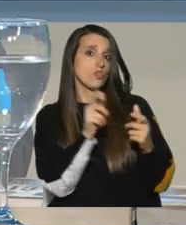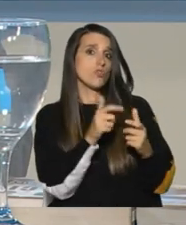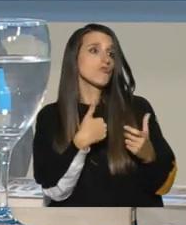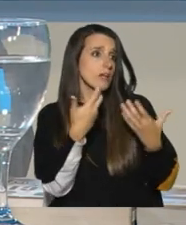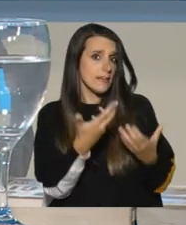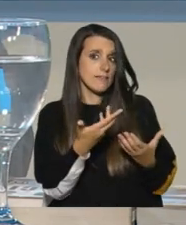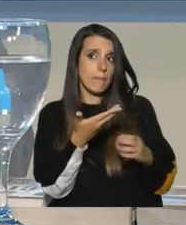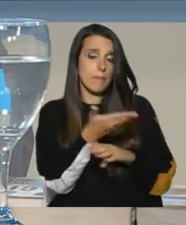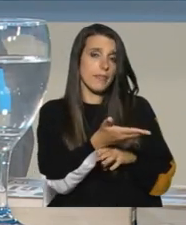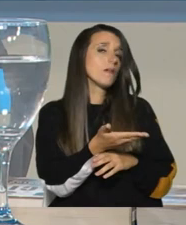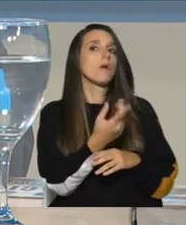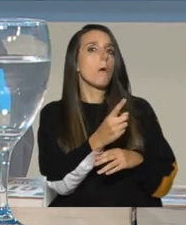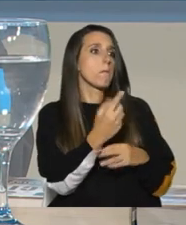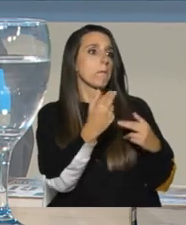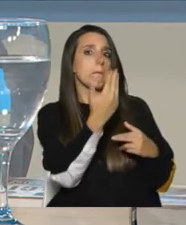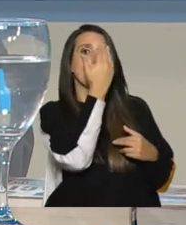gestión